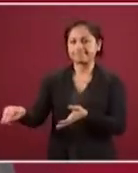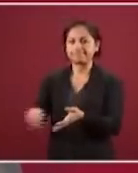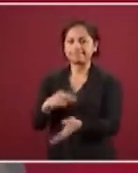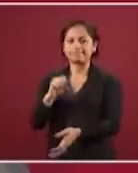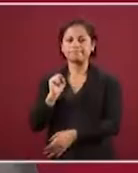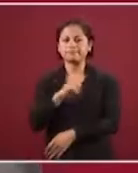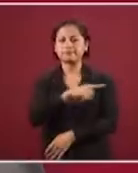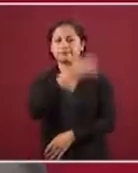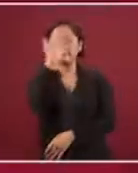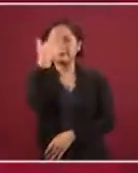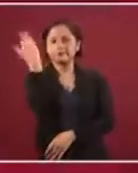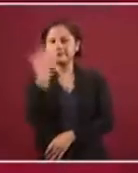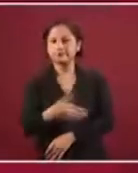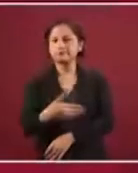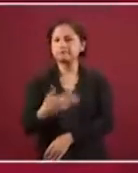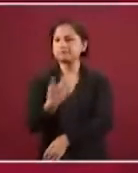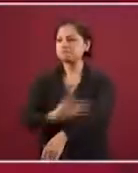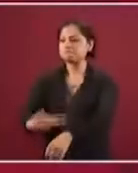y